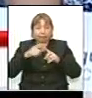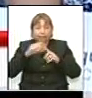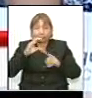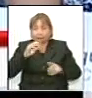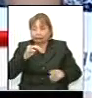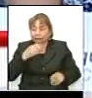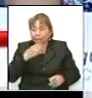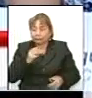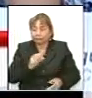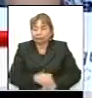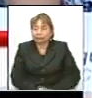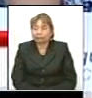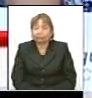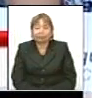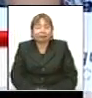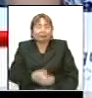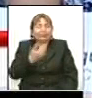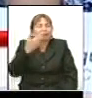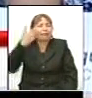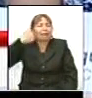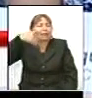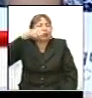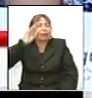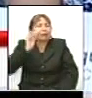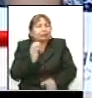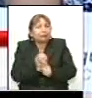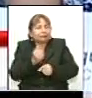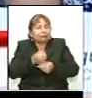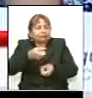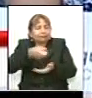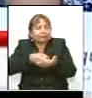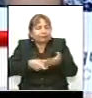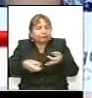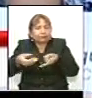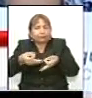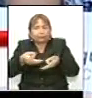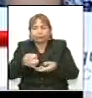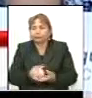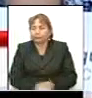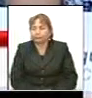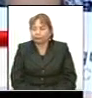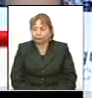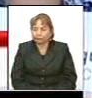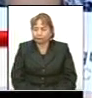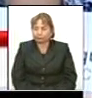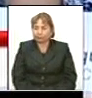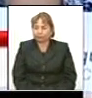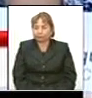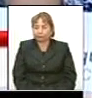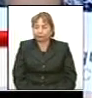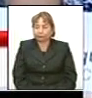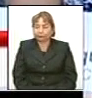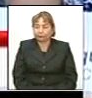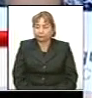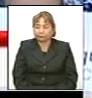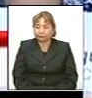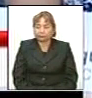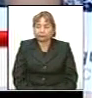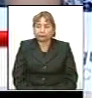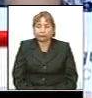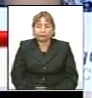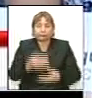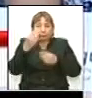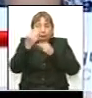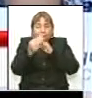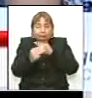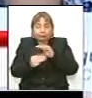uría ha sido hecho con parte del presupuesto el 50 por ciento de innova de perú pregunto